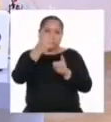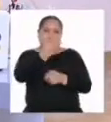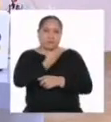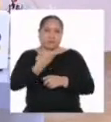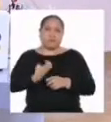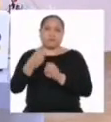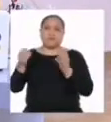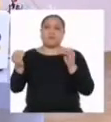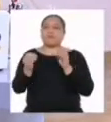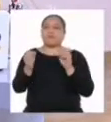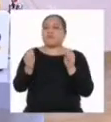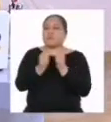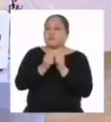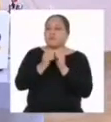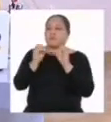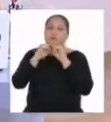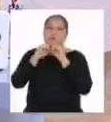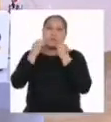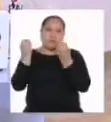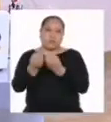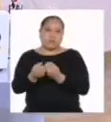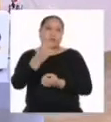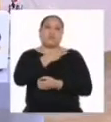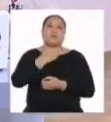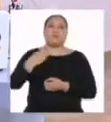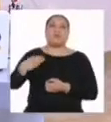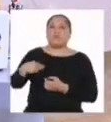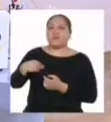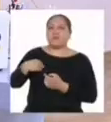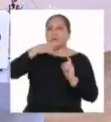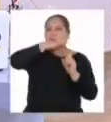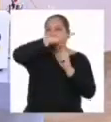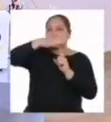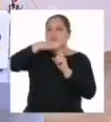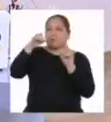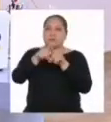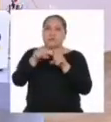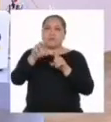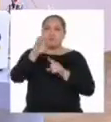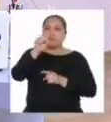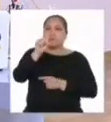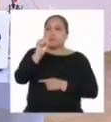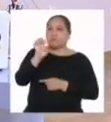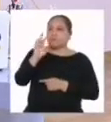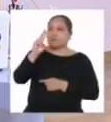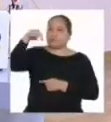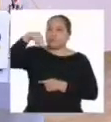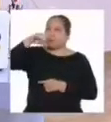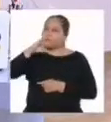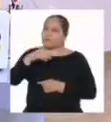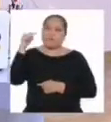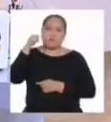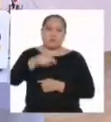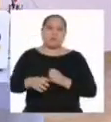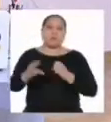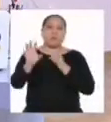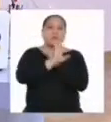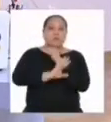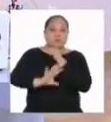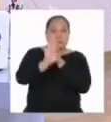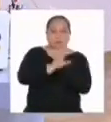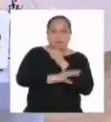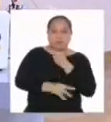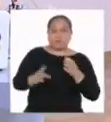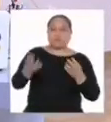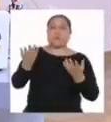que con instituciones como el Ministerio del Ambiente y el CERNAP nos aseguran la protección de los recursos de nuestra flora